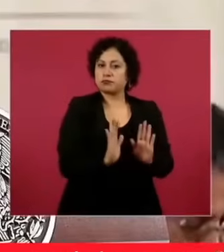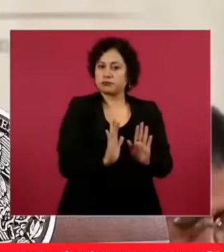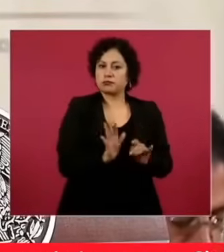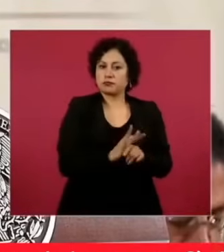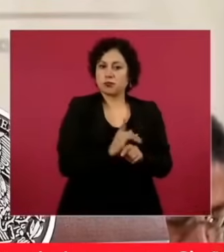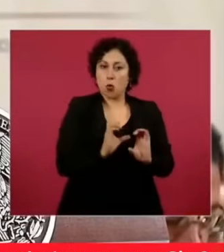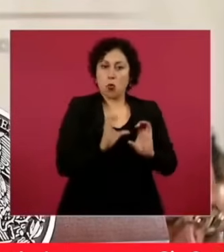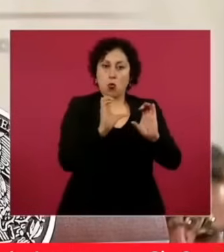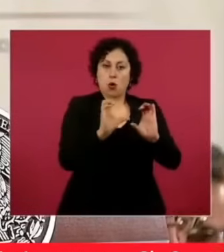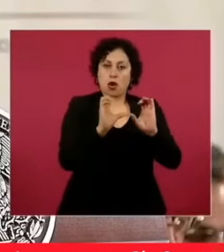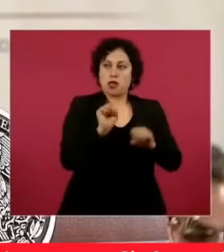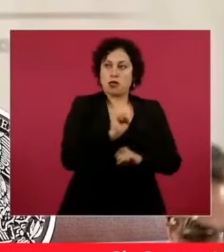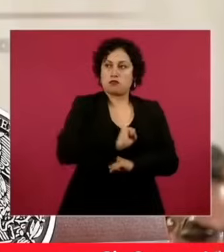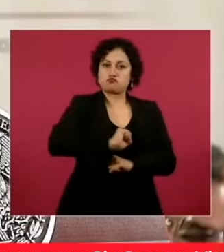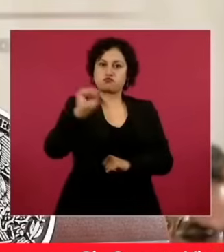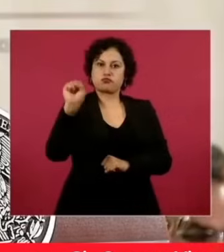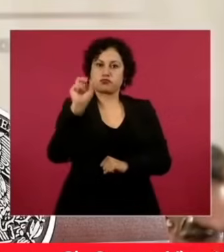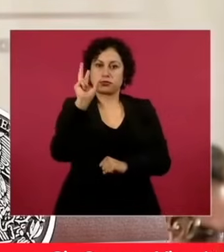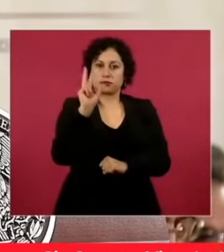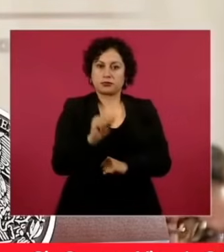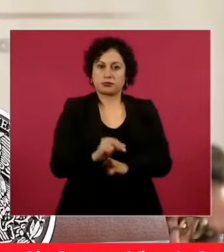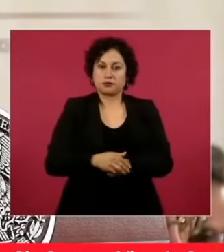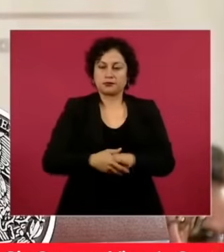incrementara la inflación.